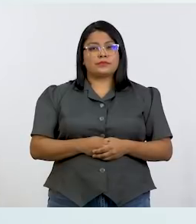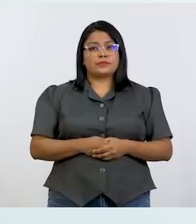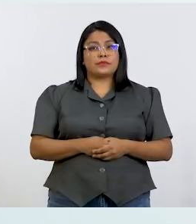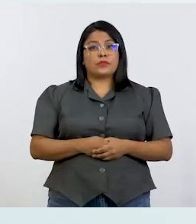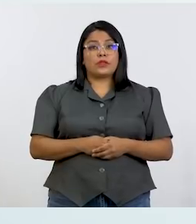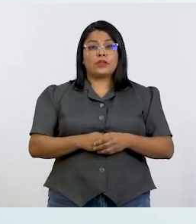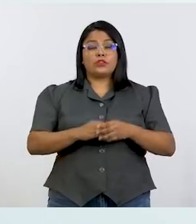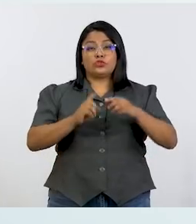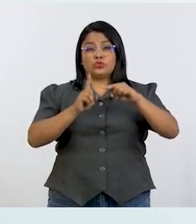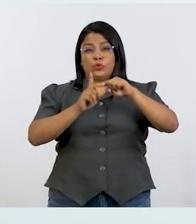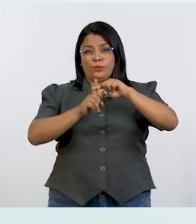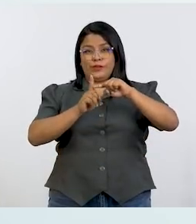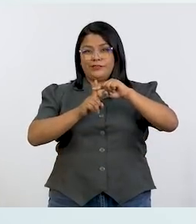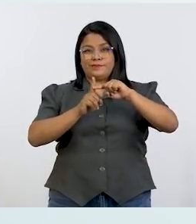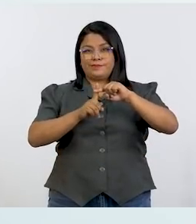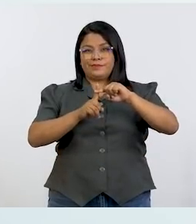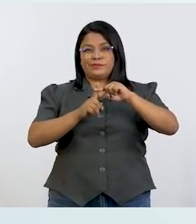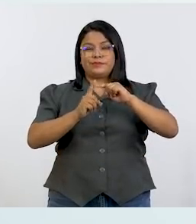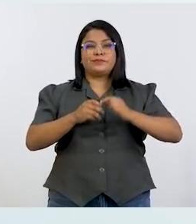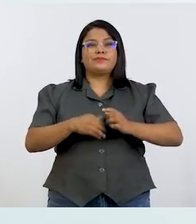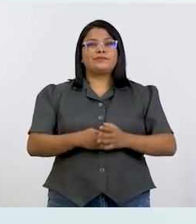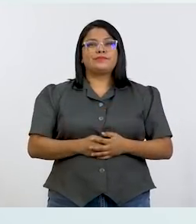Operación a la que llamamos suma.